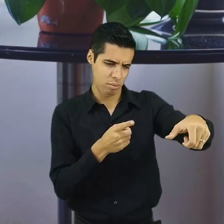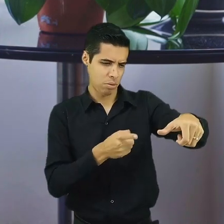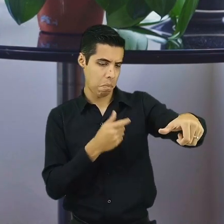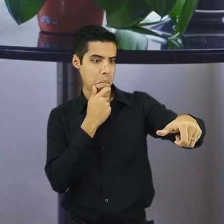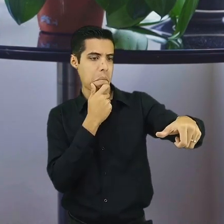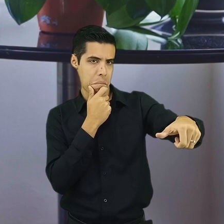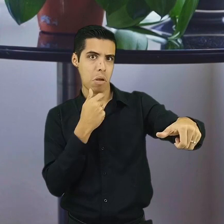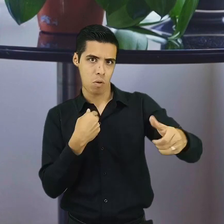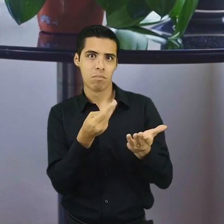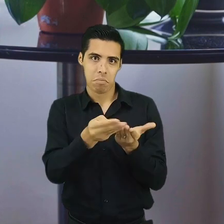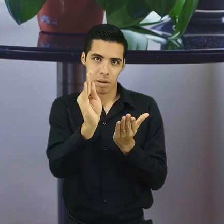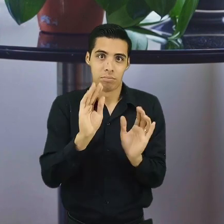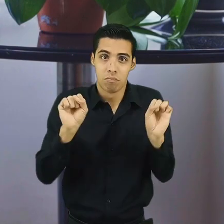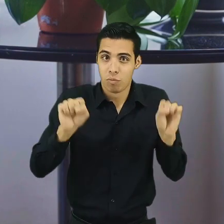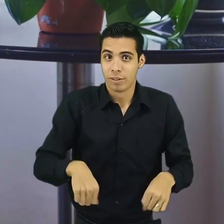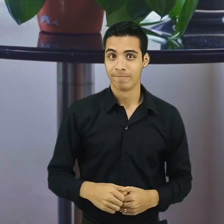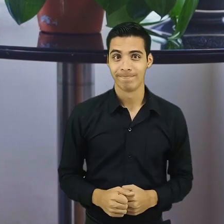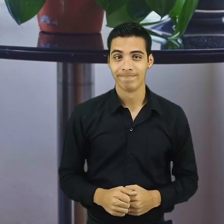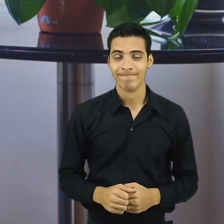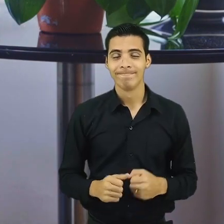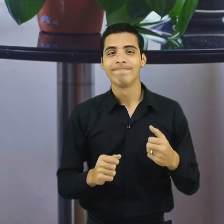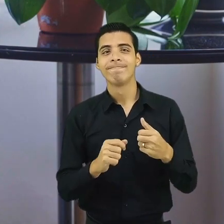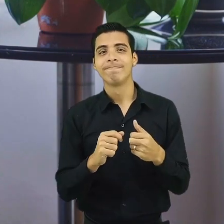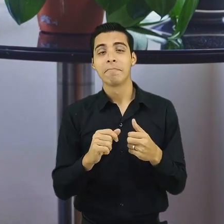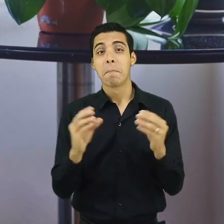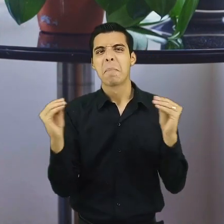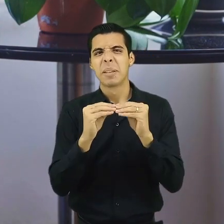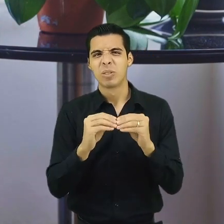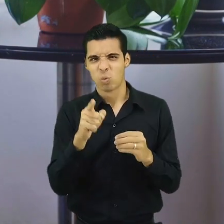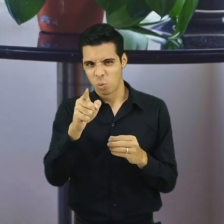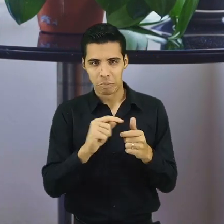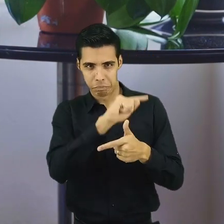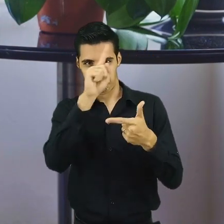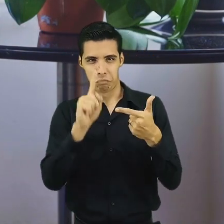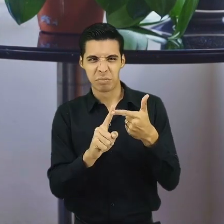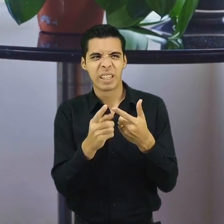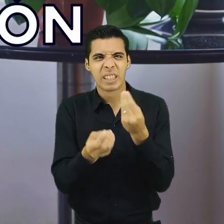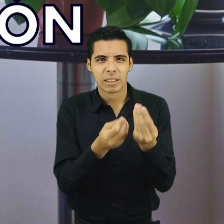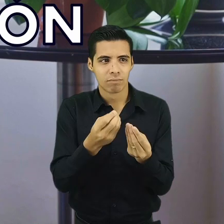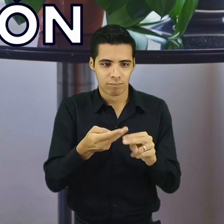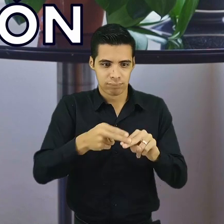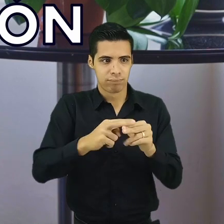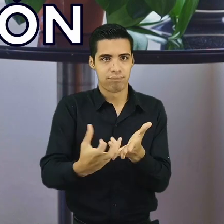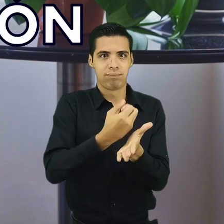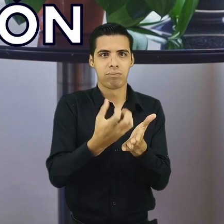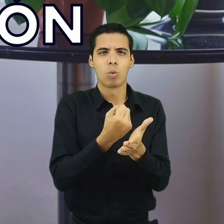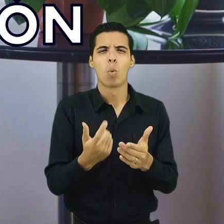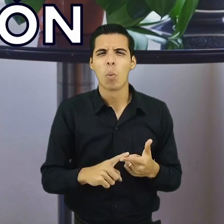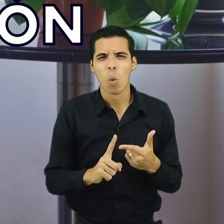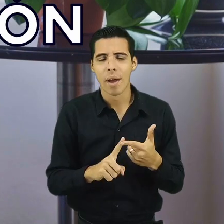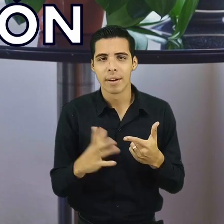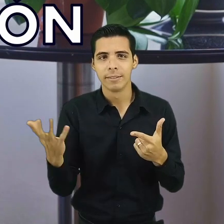mismo o mientras está en el proceso de edificación. La segunda forma de generar ingresos con los bienes raíces es con fondos de inversión